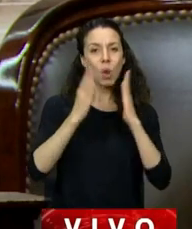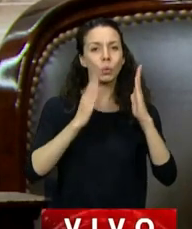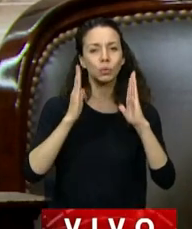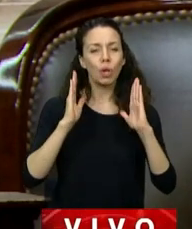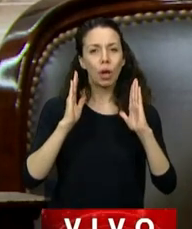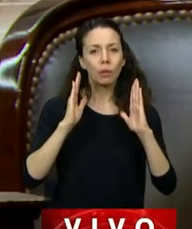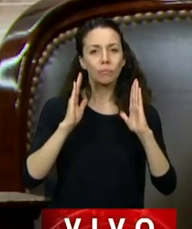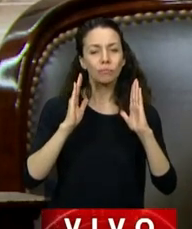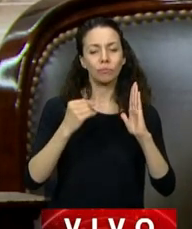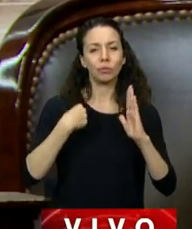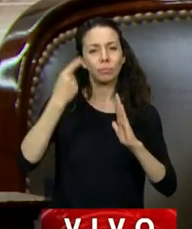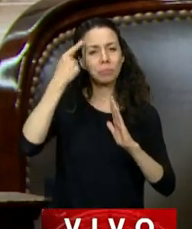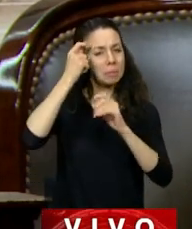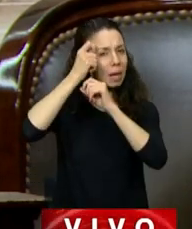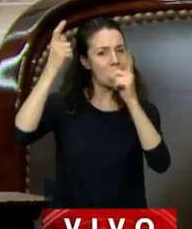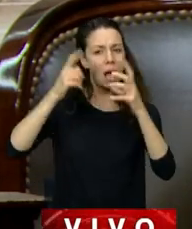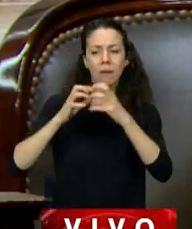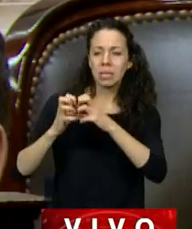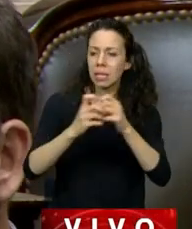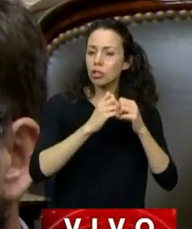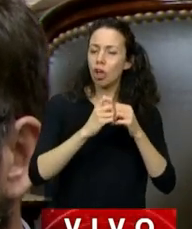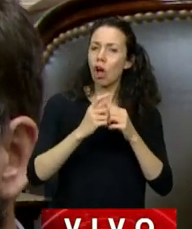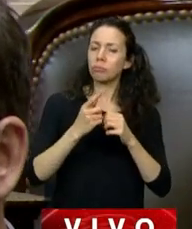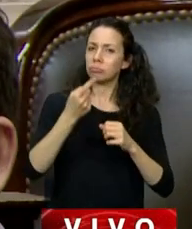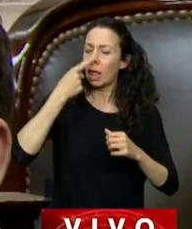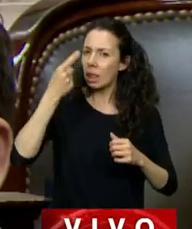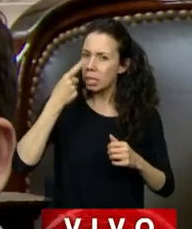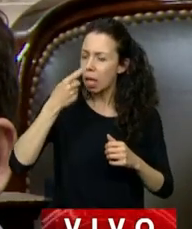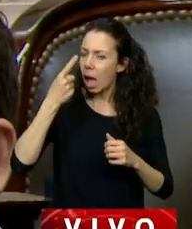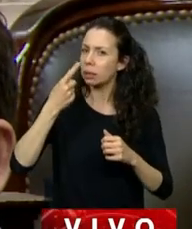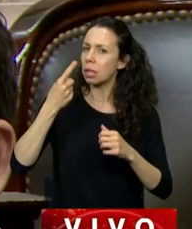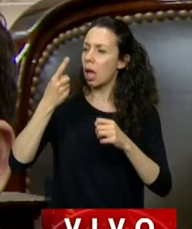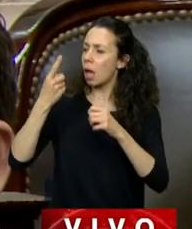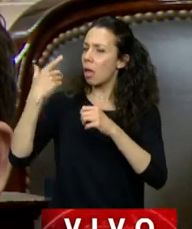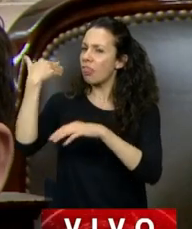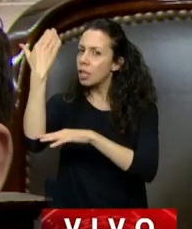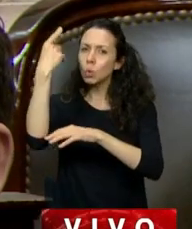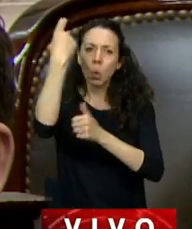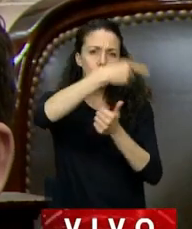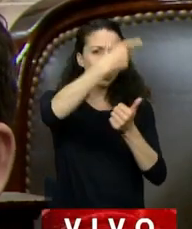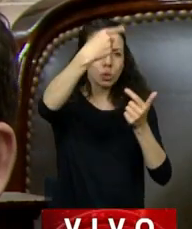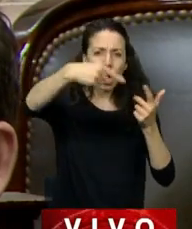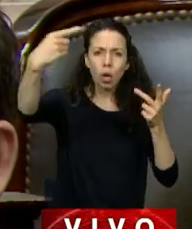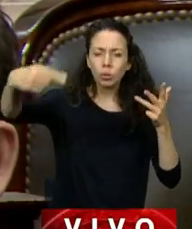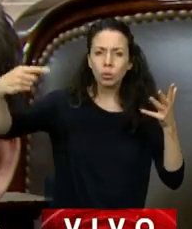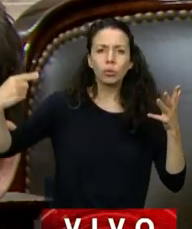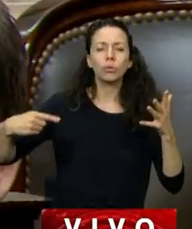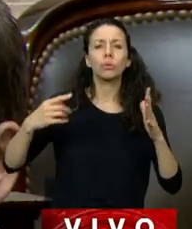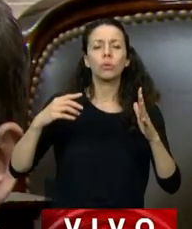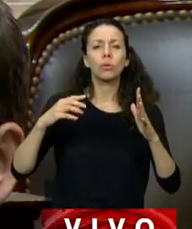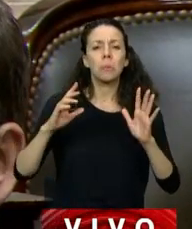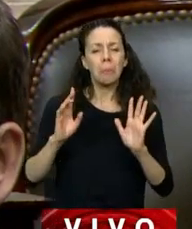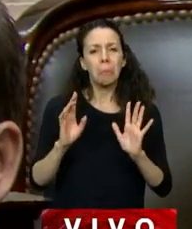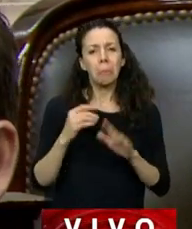porque iba a ser una sesión muy enriquecedora, ¿no?, de muchos discursos. Pero me encuentro